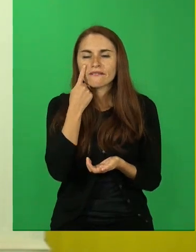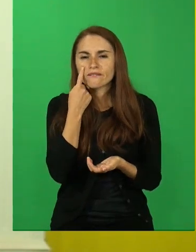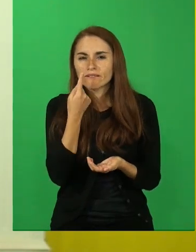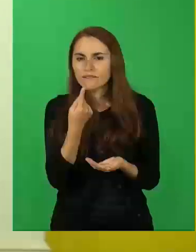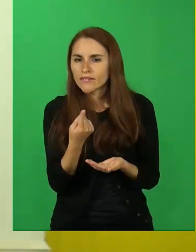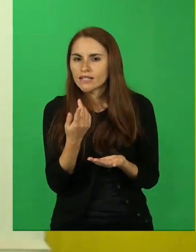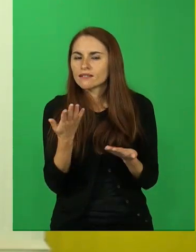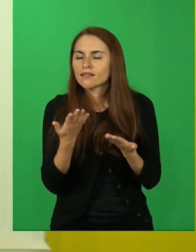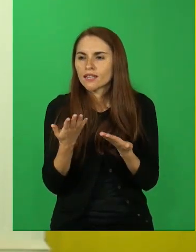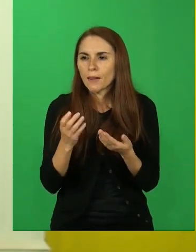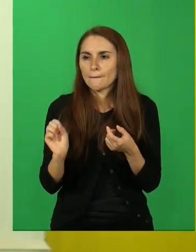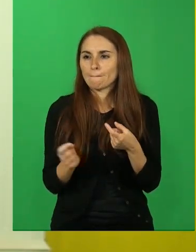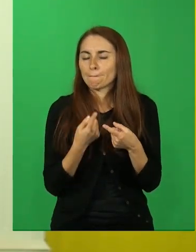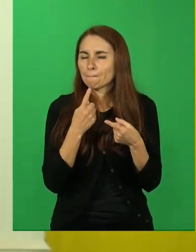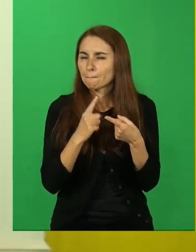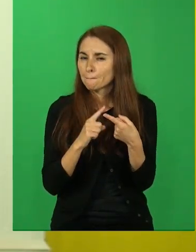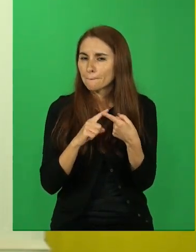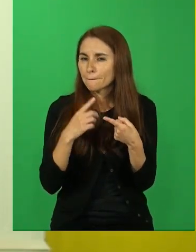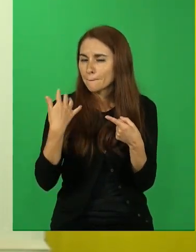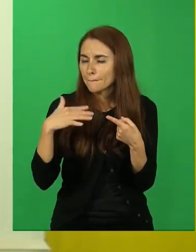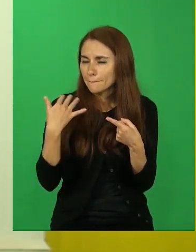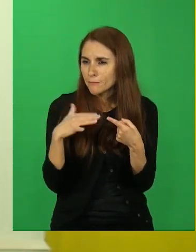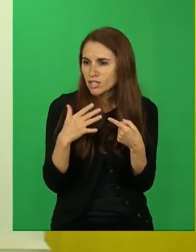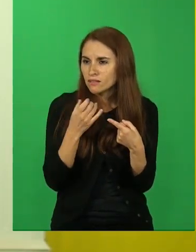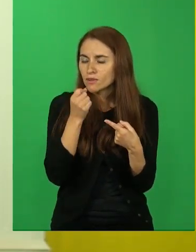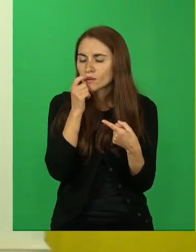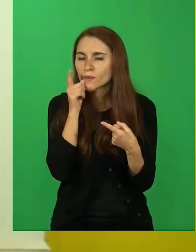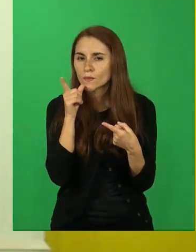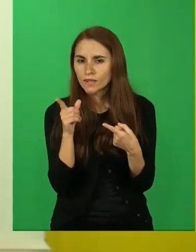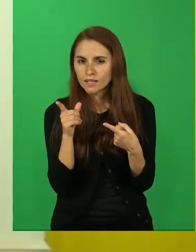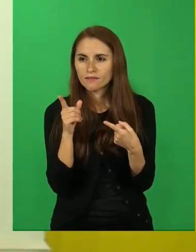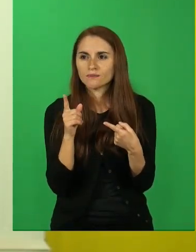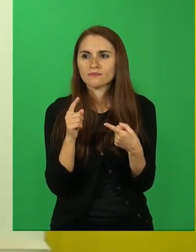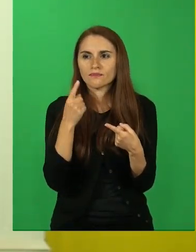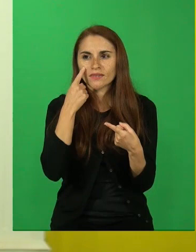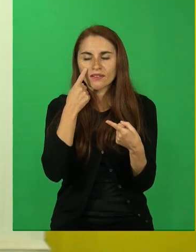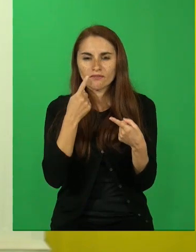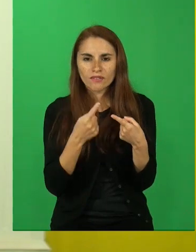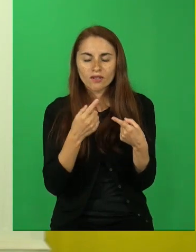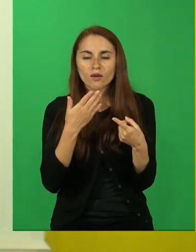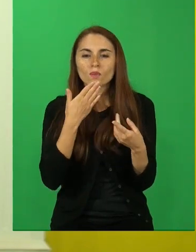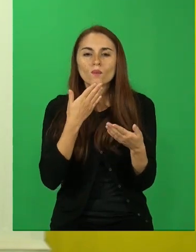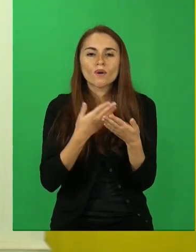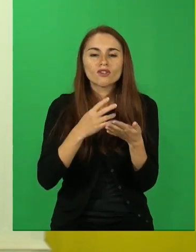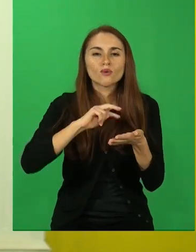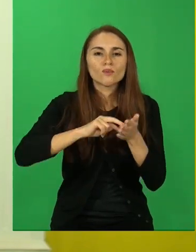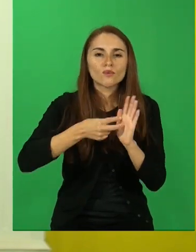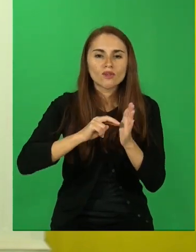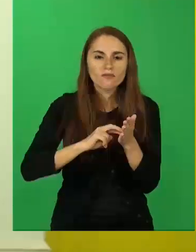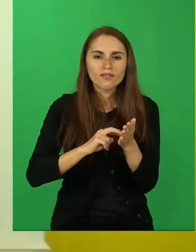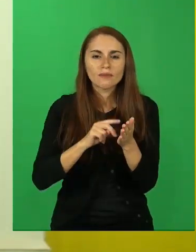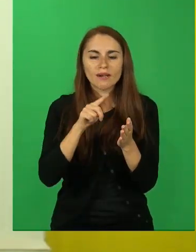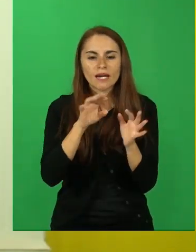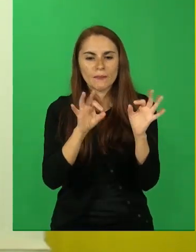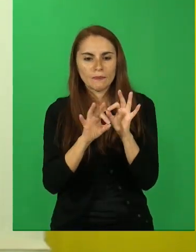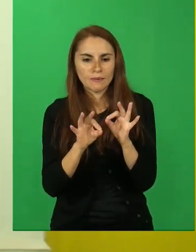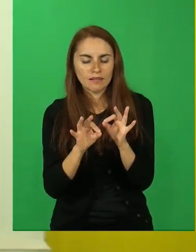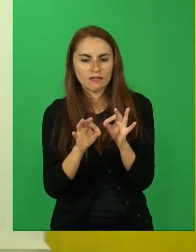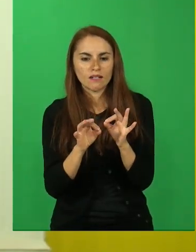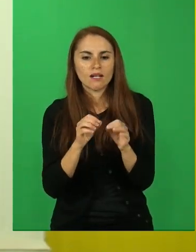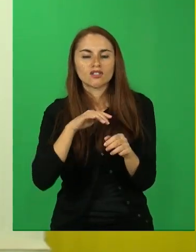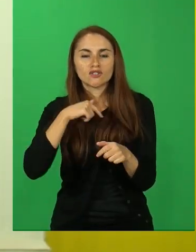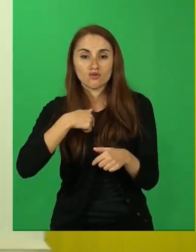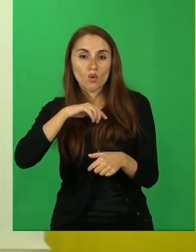entonces primero, porque eso es lo más importante, reconocer cuando un problema te está hablando de mínimo común